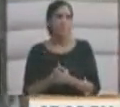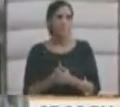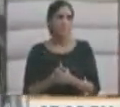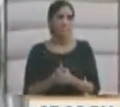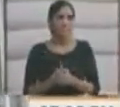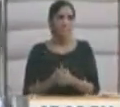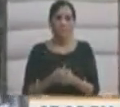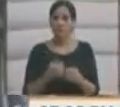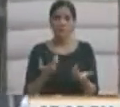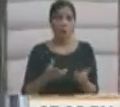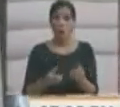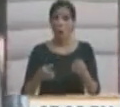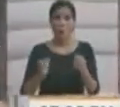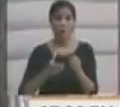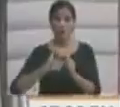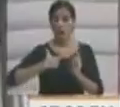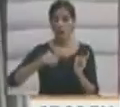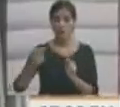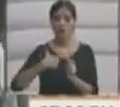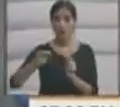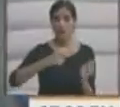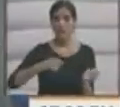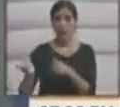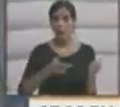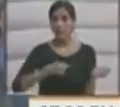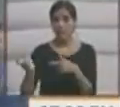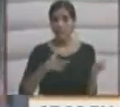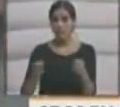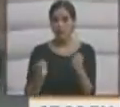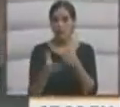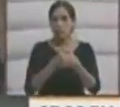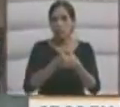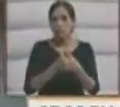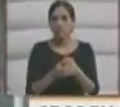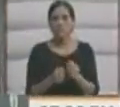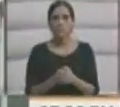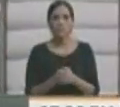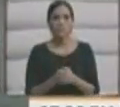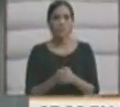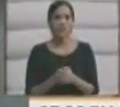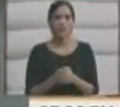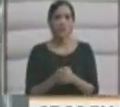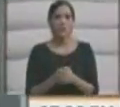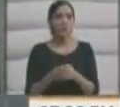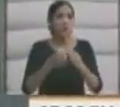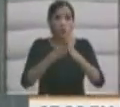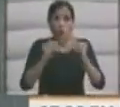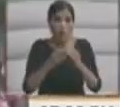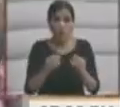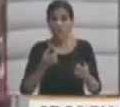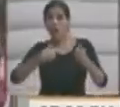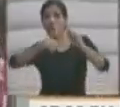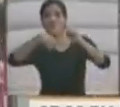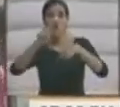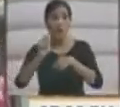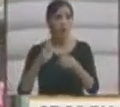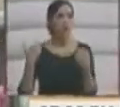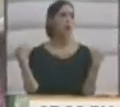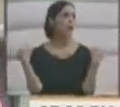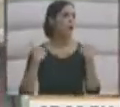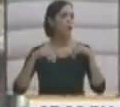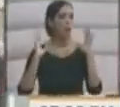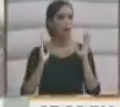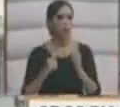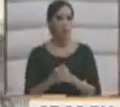Sacan las cosas, ¿no es verdad? Mira, porque tú crees que no van a decir nada. Todos lo sacan. Y si te quieren vender una vaina, no, no, pero